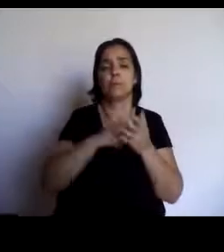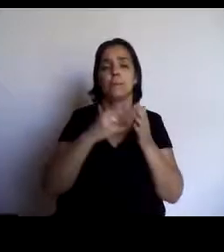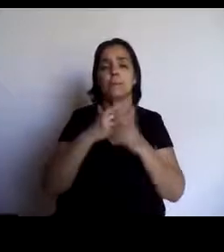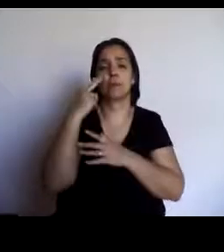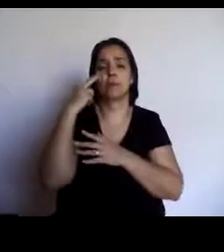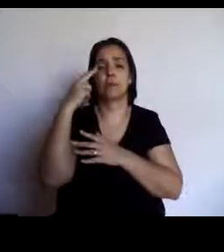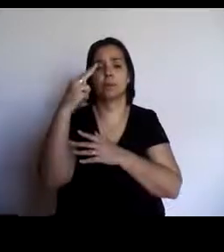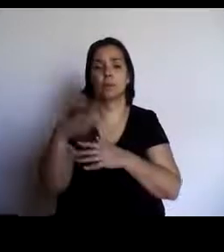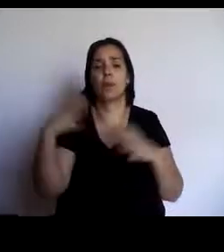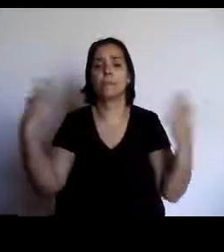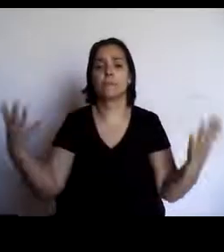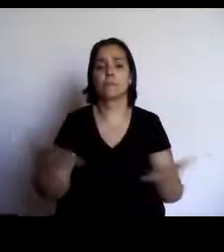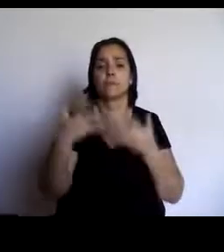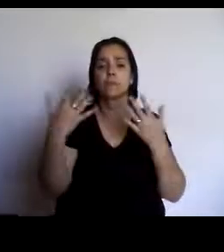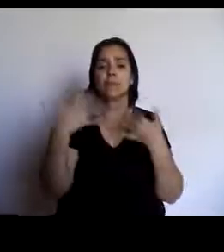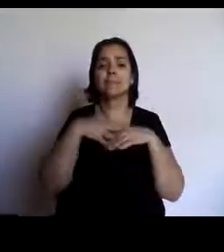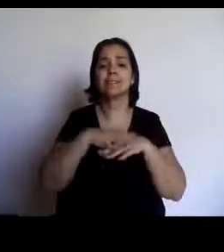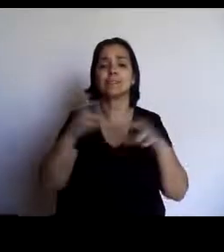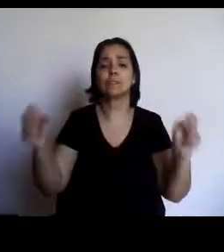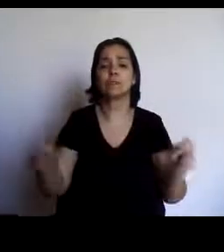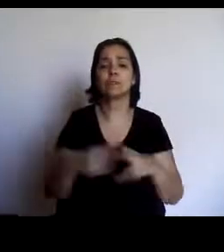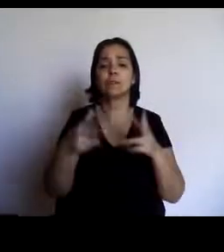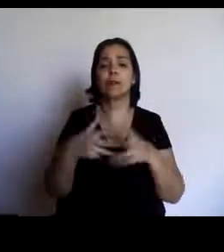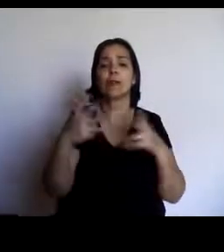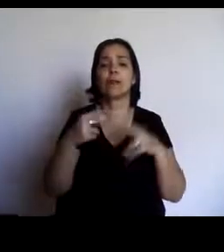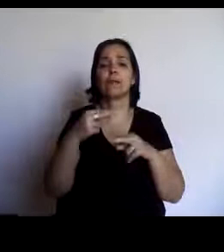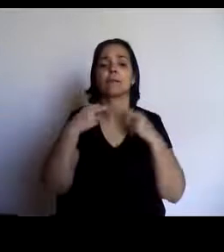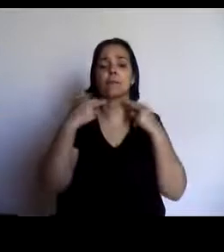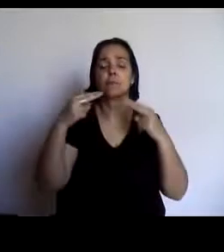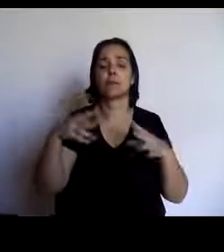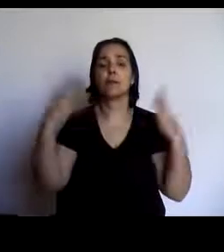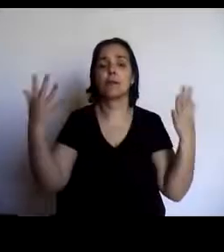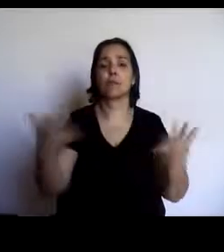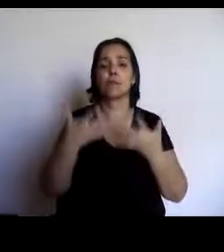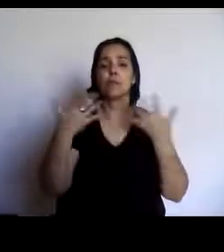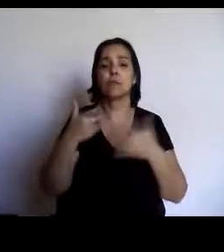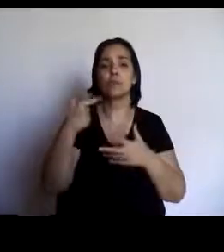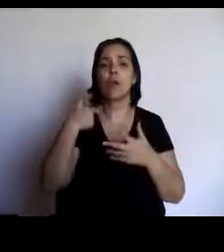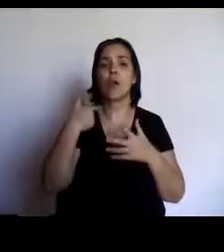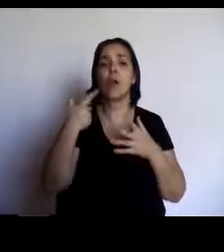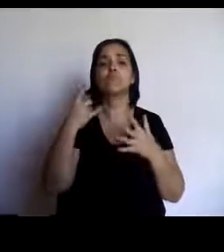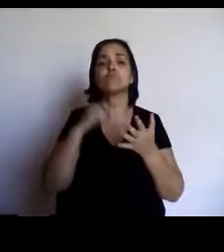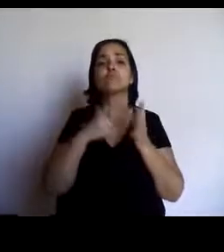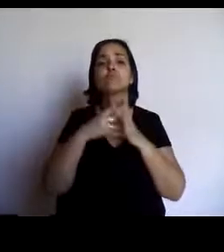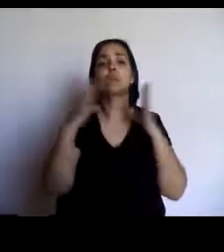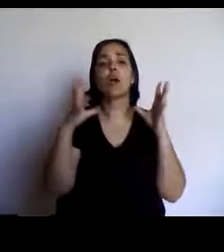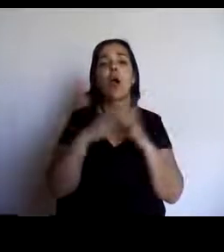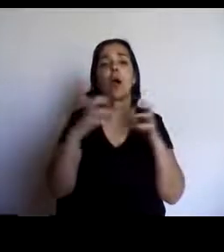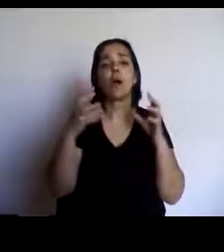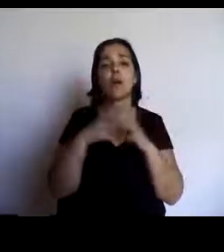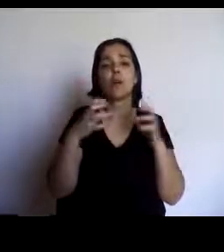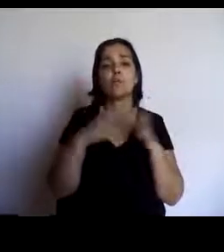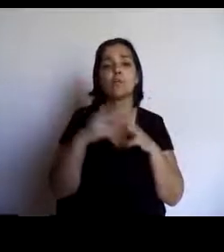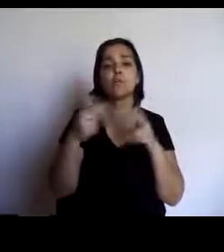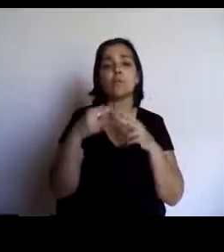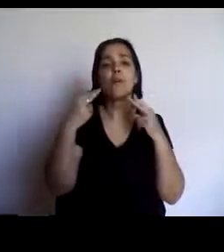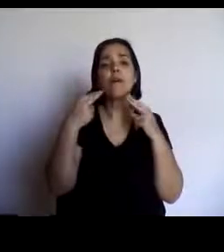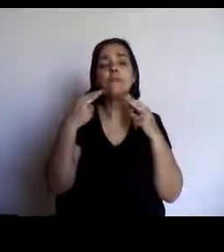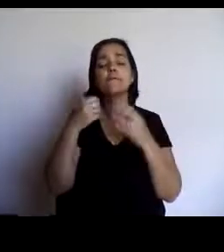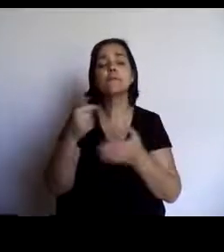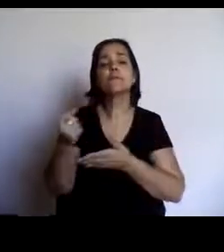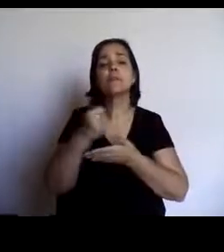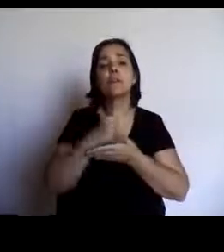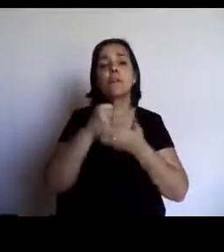de Motivación e Inserción Laboral Diputación Activa. Es un proyecto también muy ambicioso, cofinanciado por el Fondo Social Europeo, con